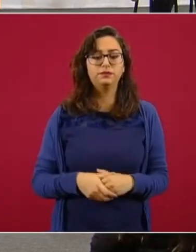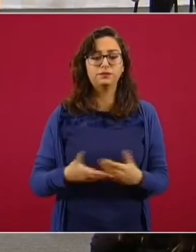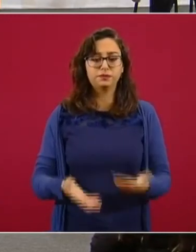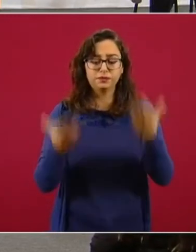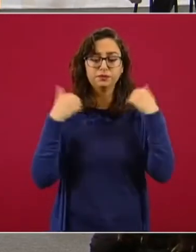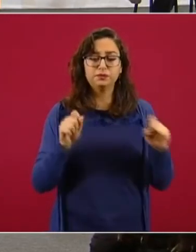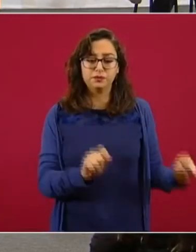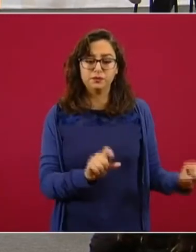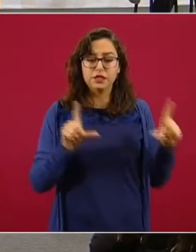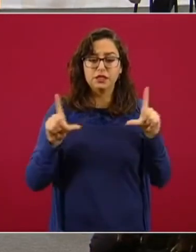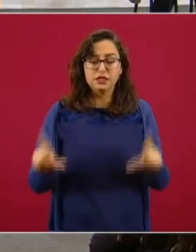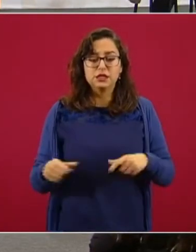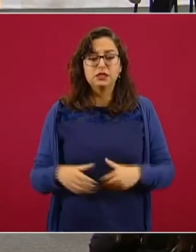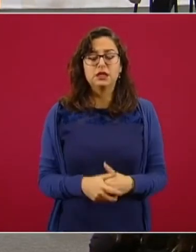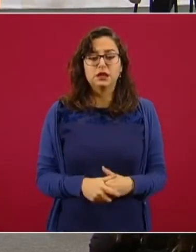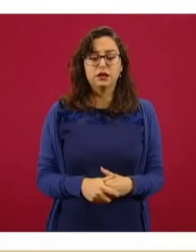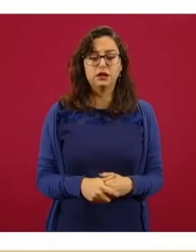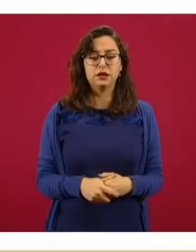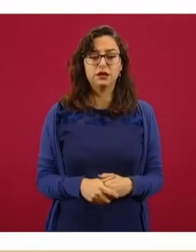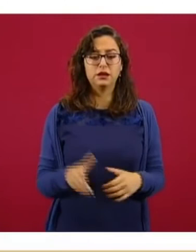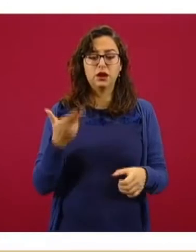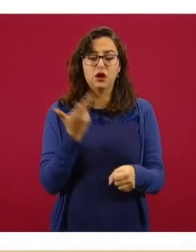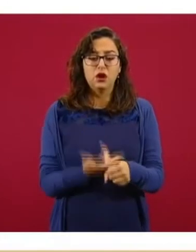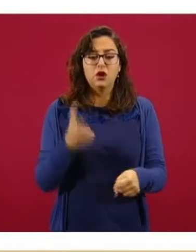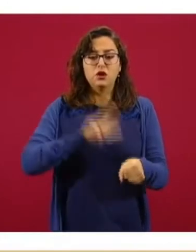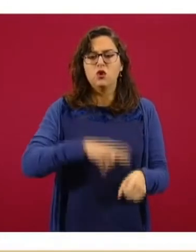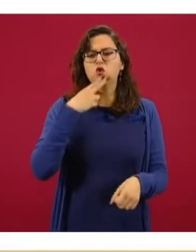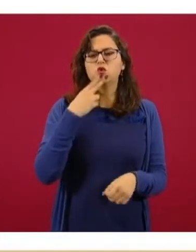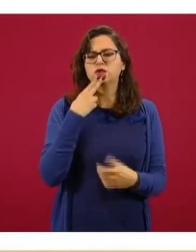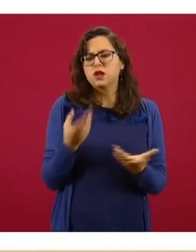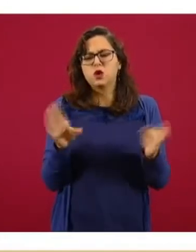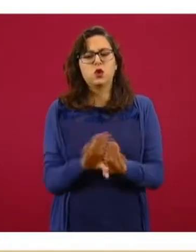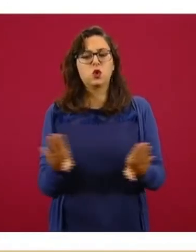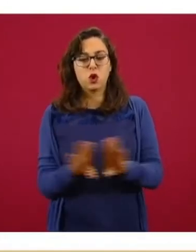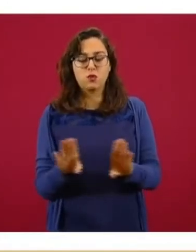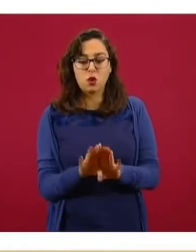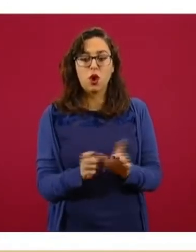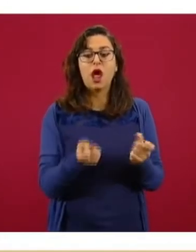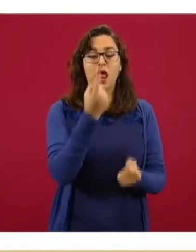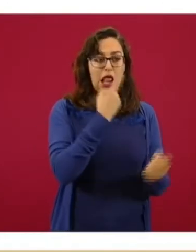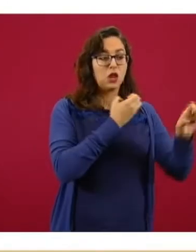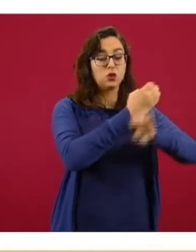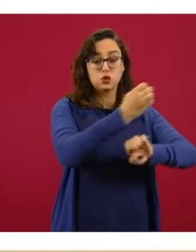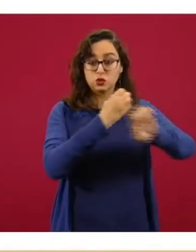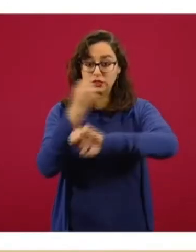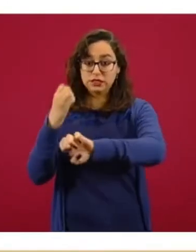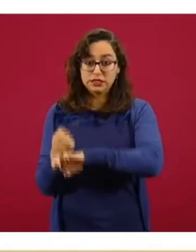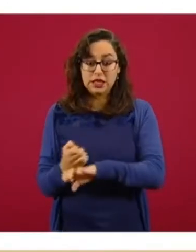la optimización del uso de la infraestructura hospitalaria. Si bien en algunas entidades federativas en este momento